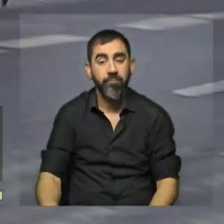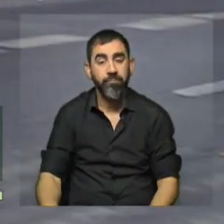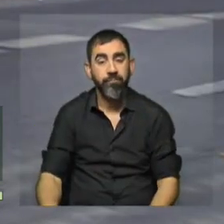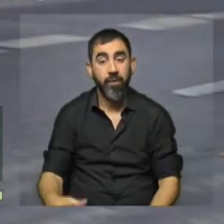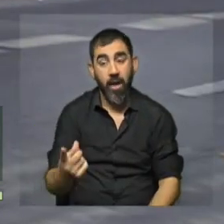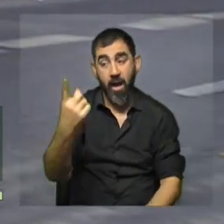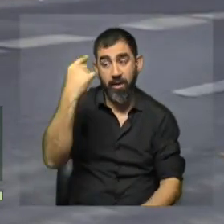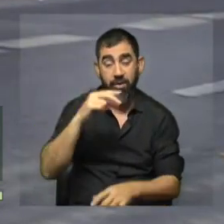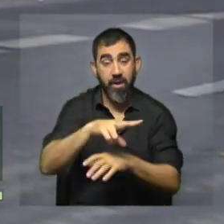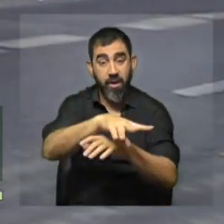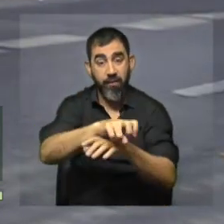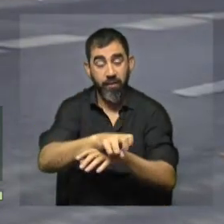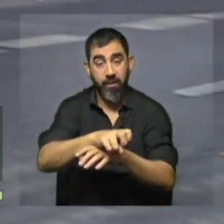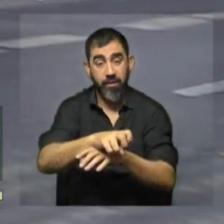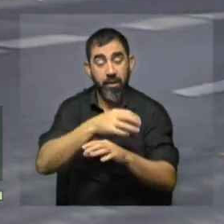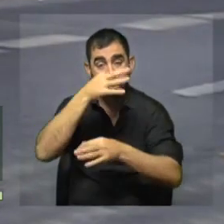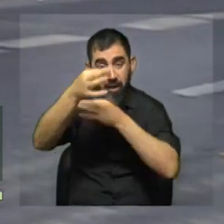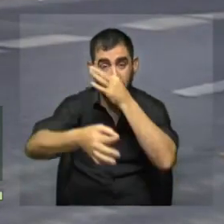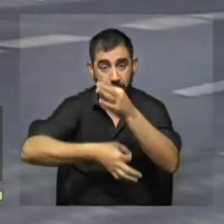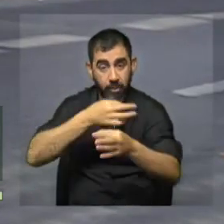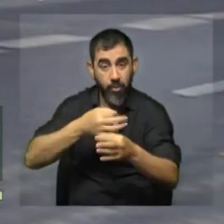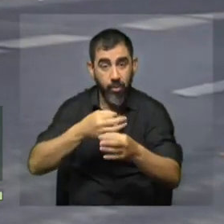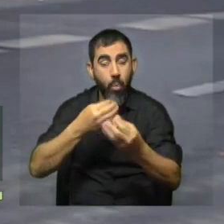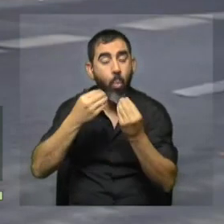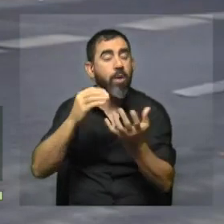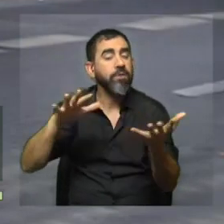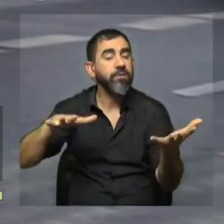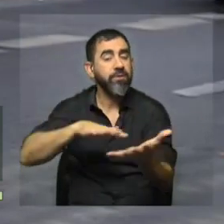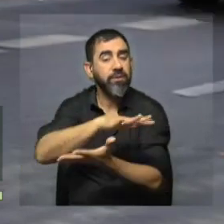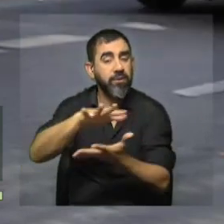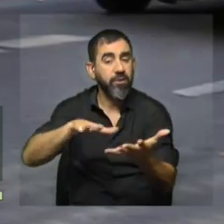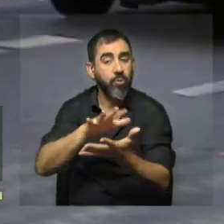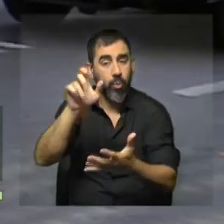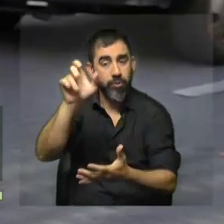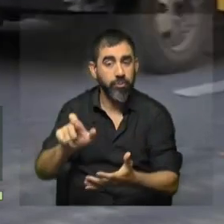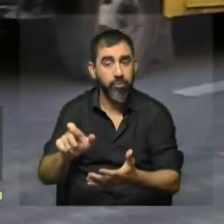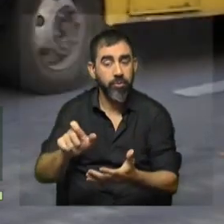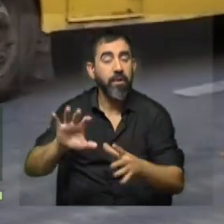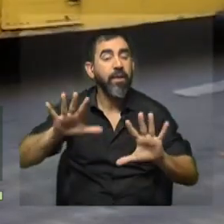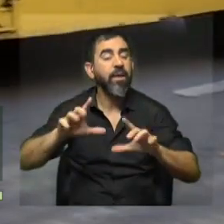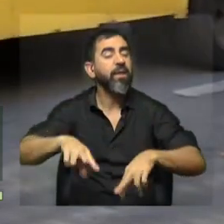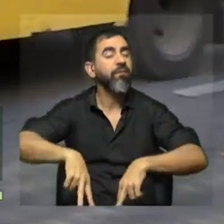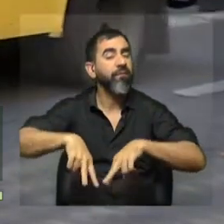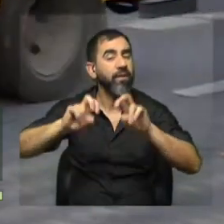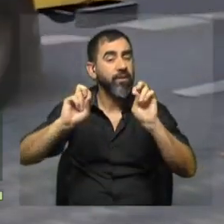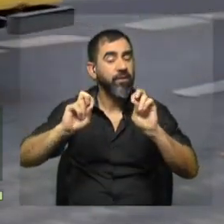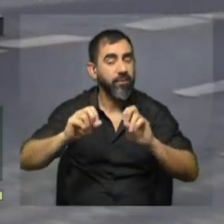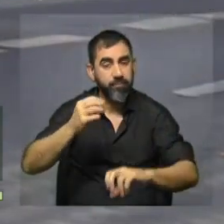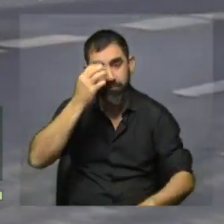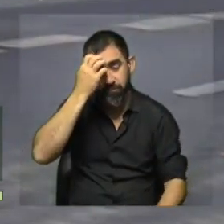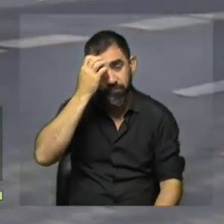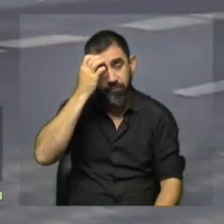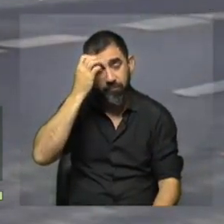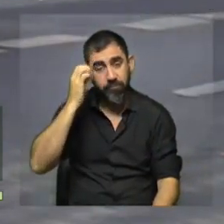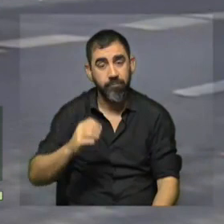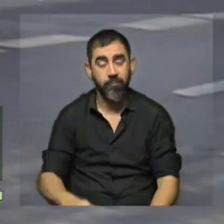jornada de ayer, la fiscal Fossati explicó cuál era la situación de Astesiano y qué se estaba investigando en relación a su